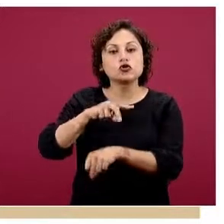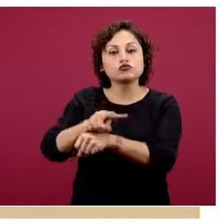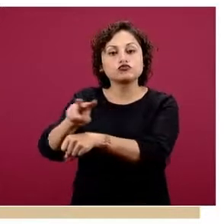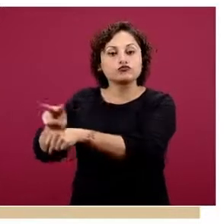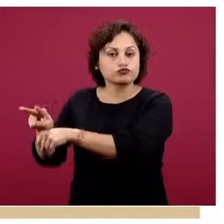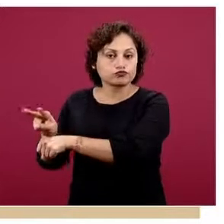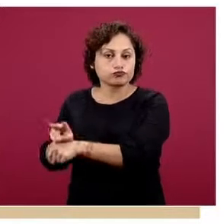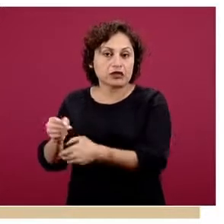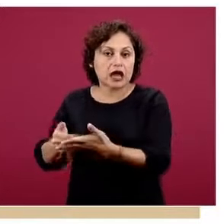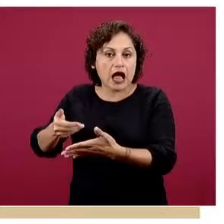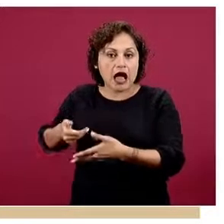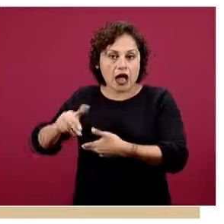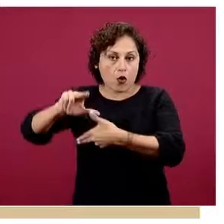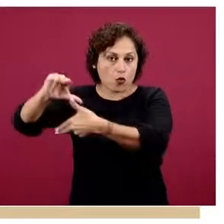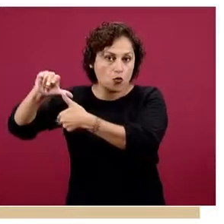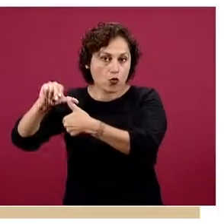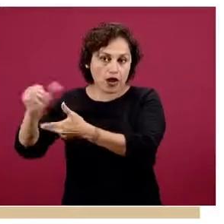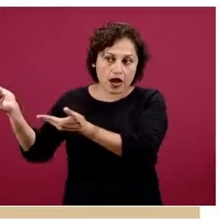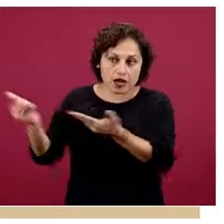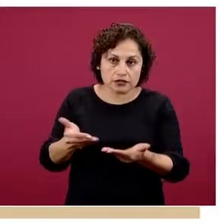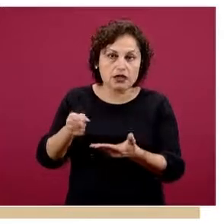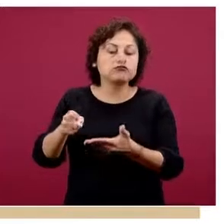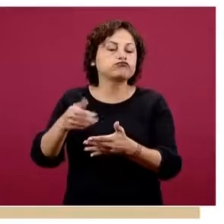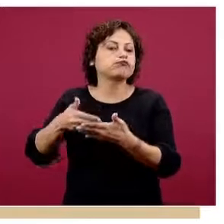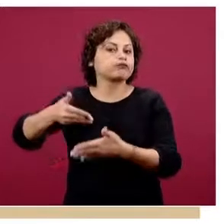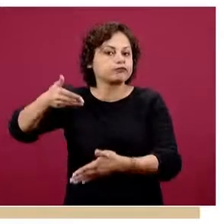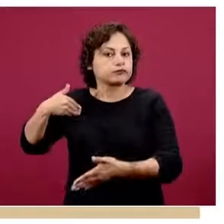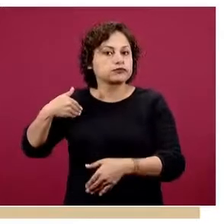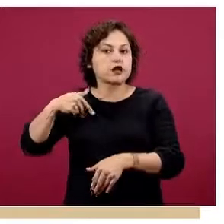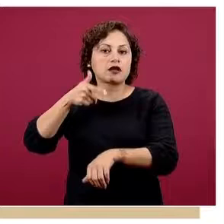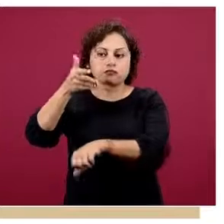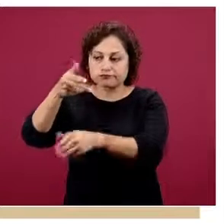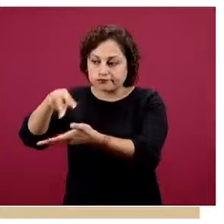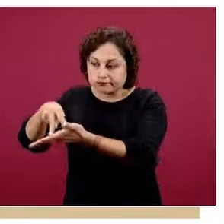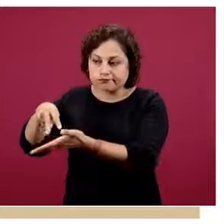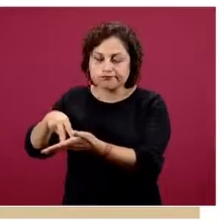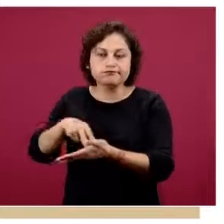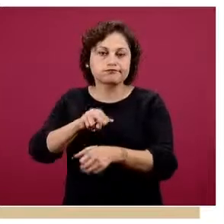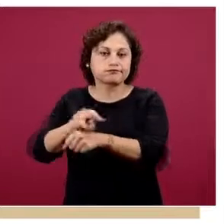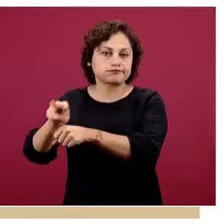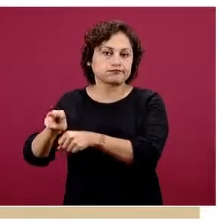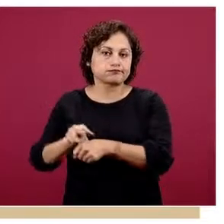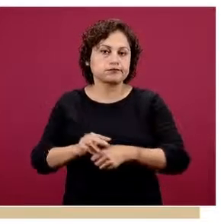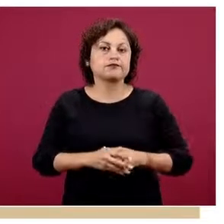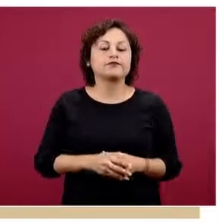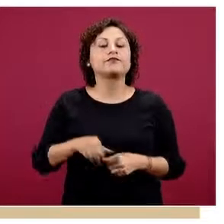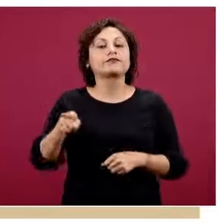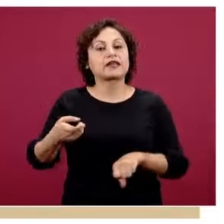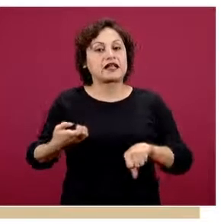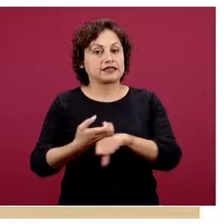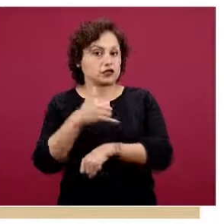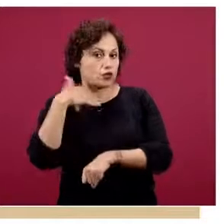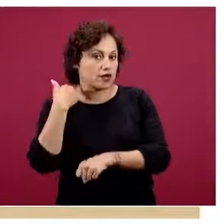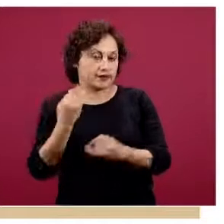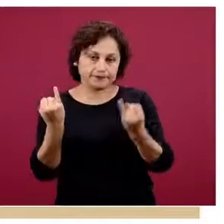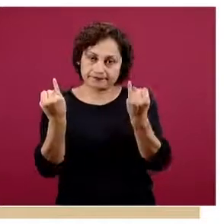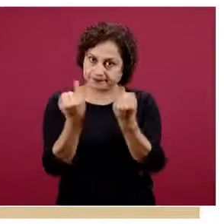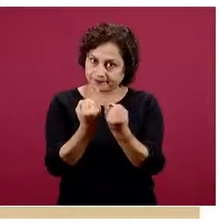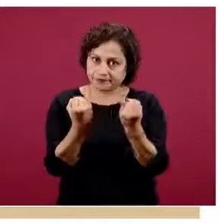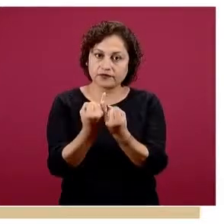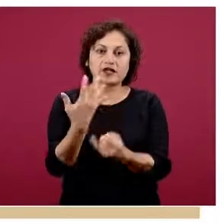del impacto del fenómeno perturbador. Y luego entonces En el estado de Yucatán lo mismo, ¿no?